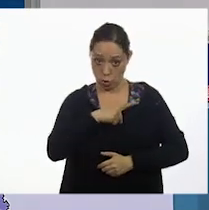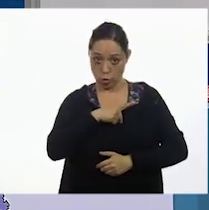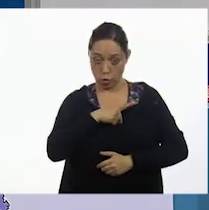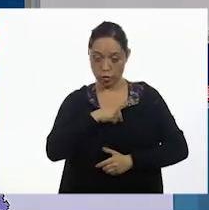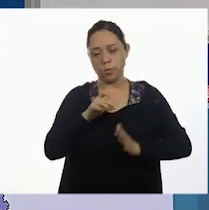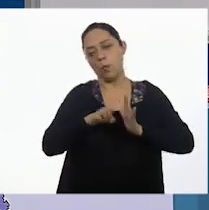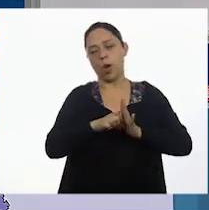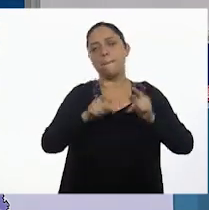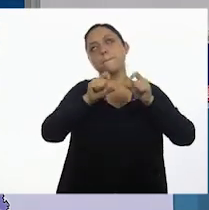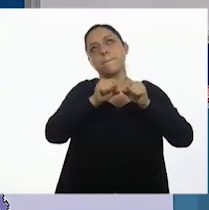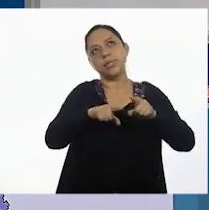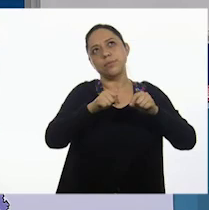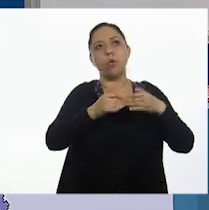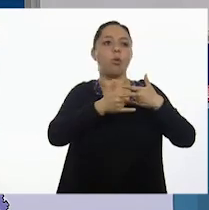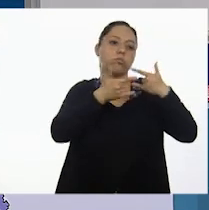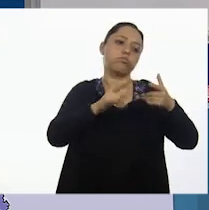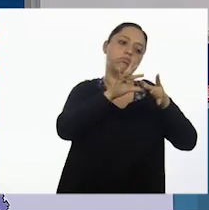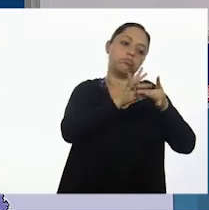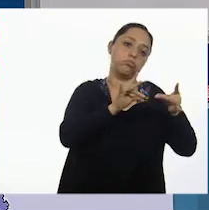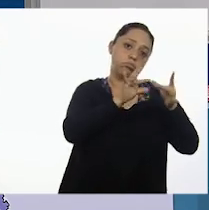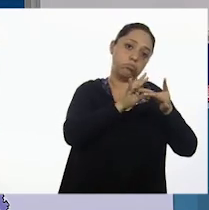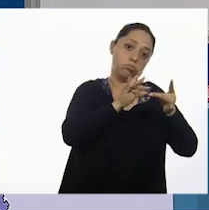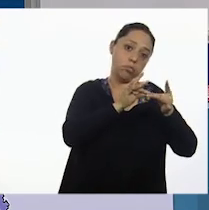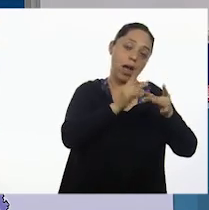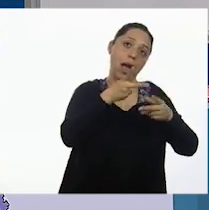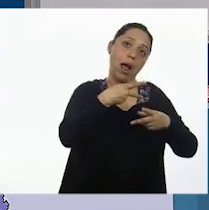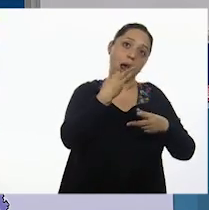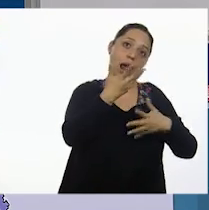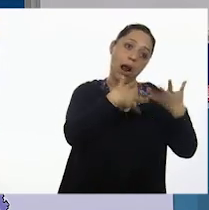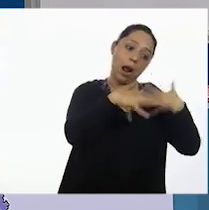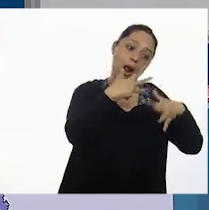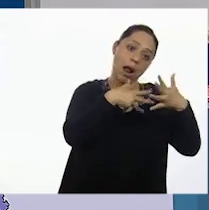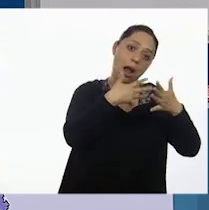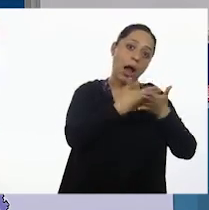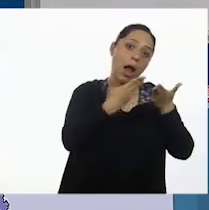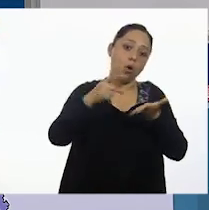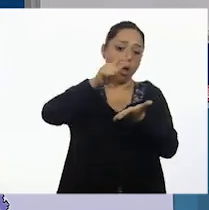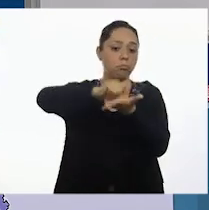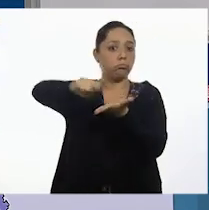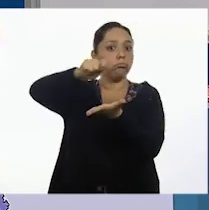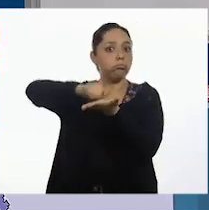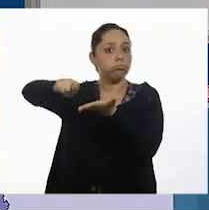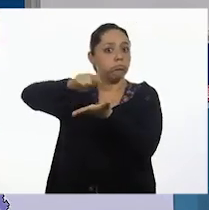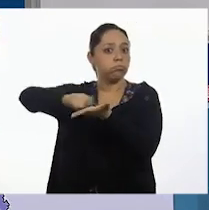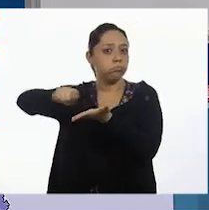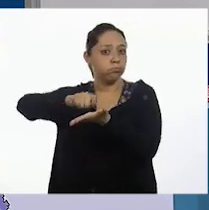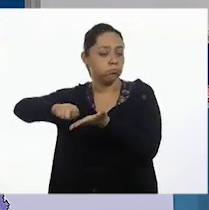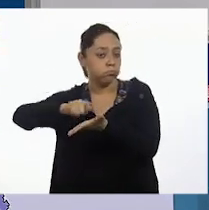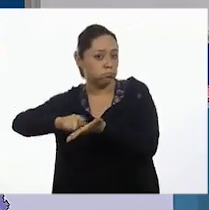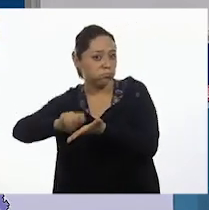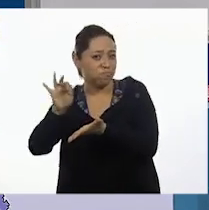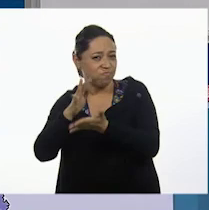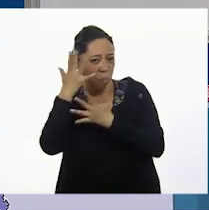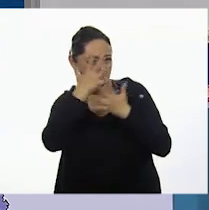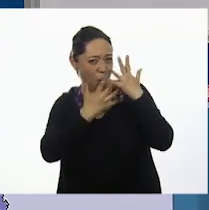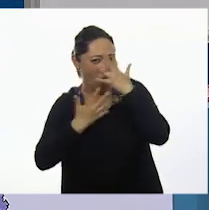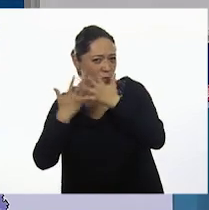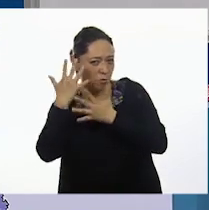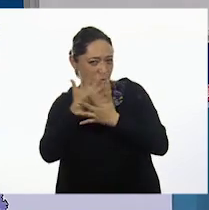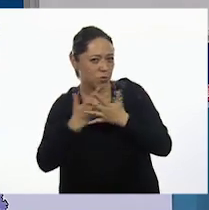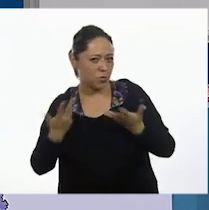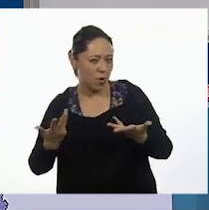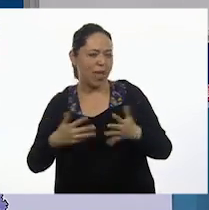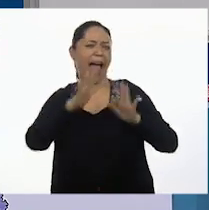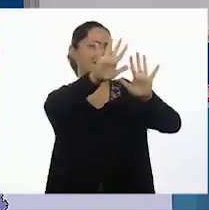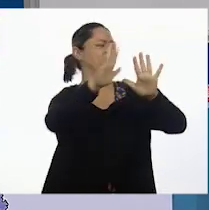discurso a la escritura, veremos que no provocará más que confusión al lector. Miren, ya